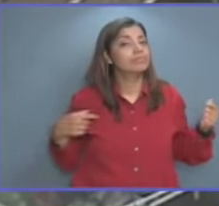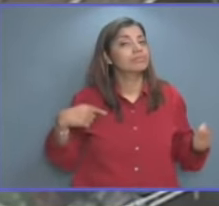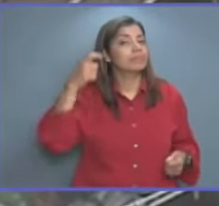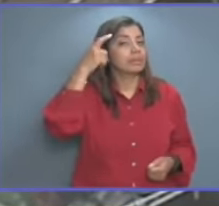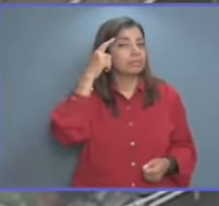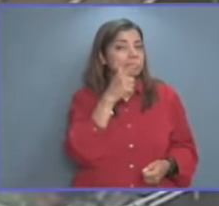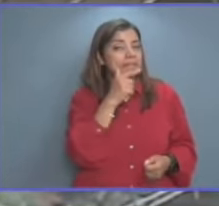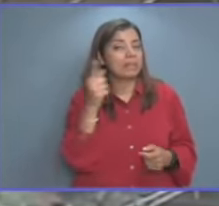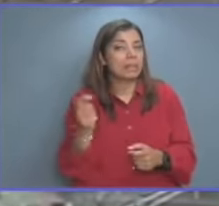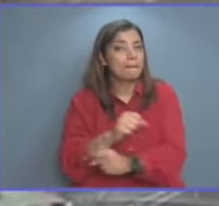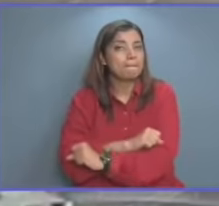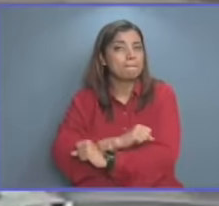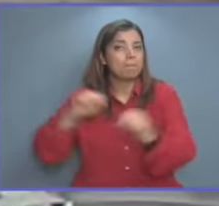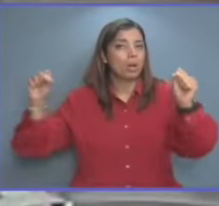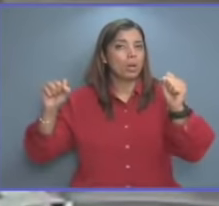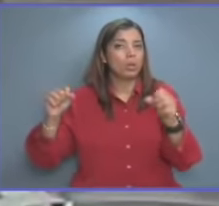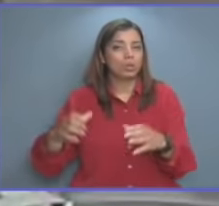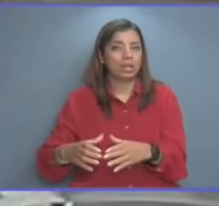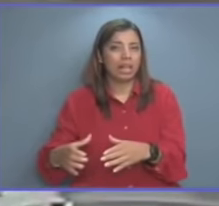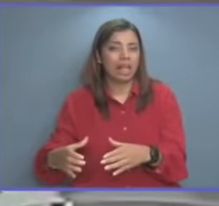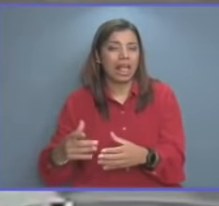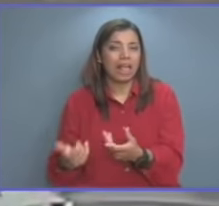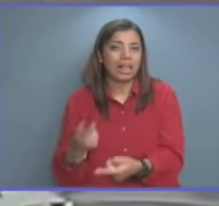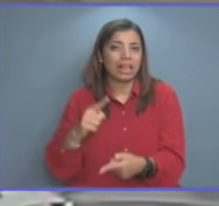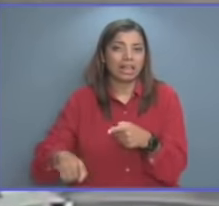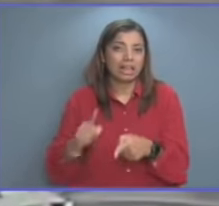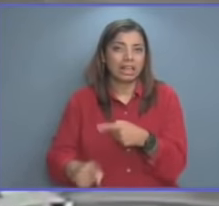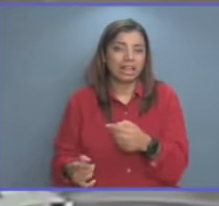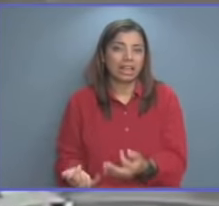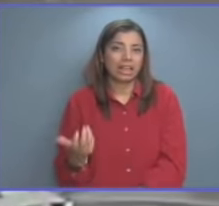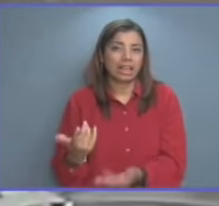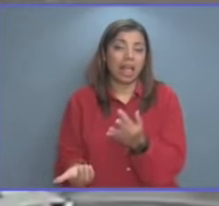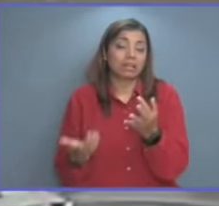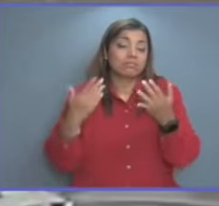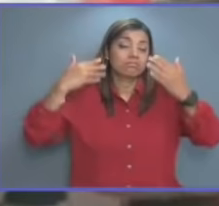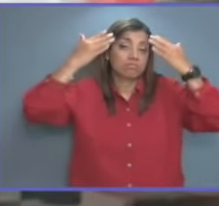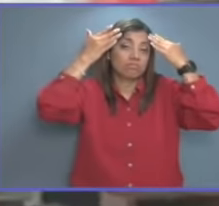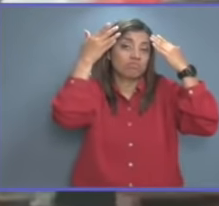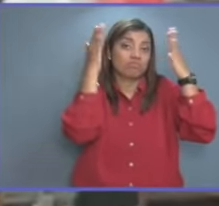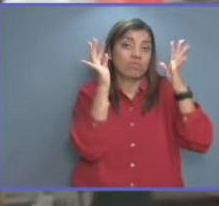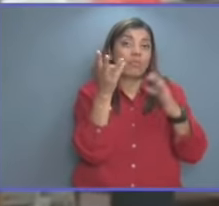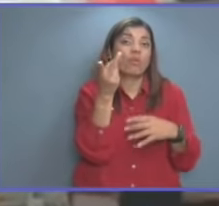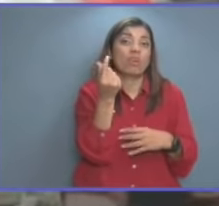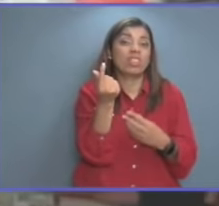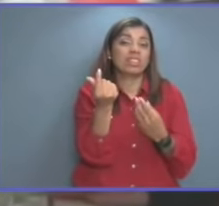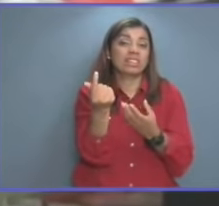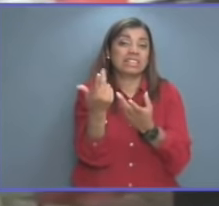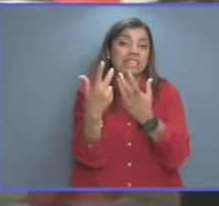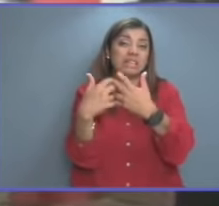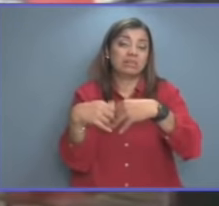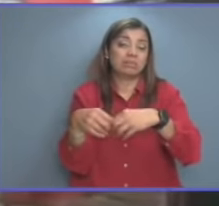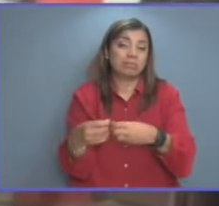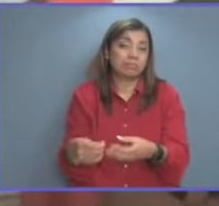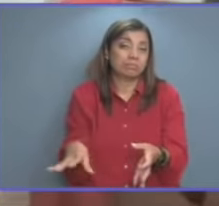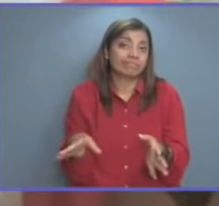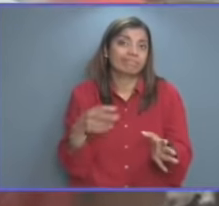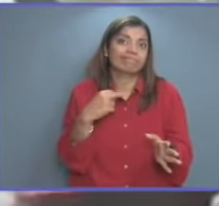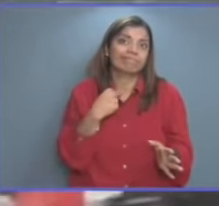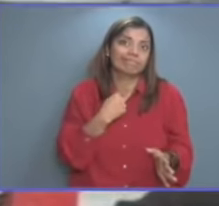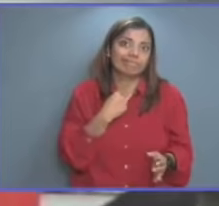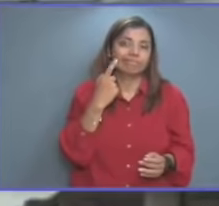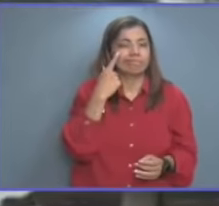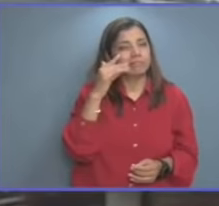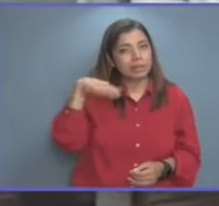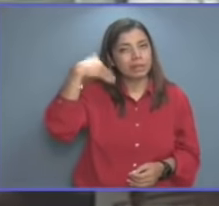posible explosión de un cilindro de gas hasta el momento no se sabe el monto de las pérdidas que ha dejado el incendio cuyo origen se